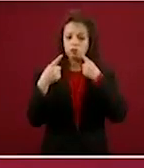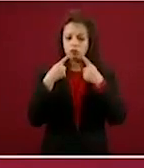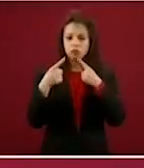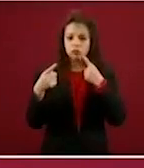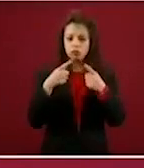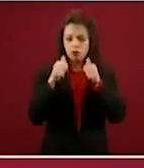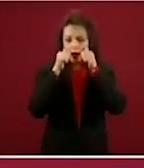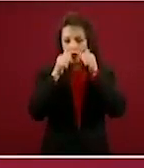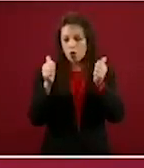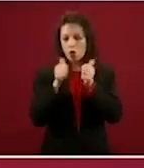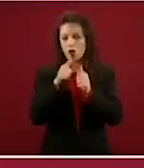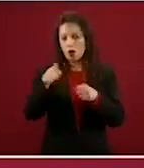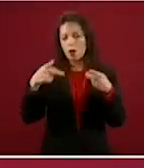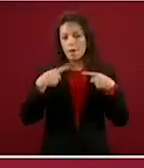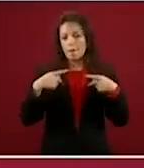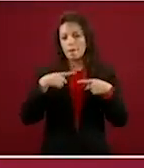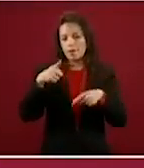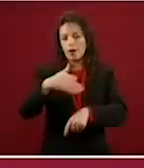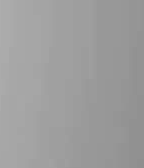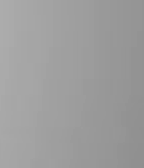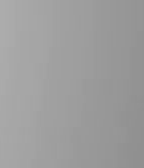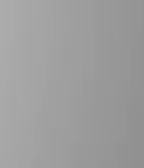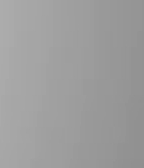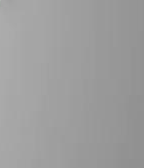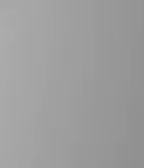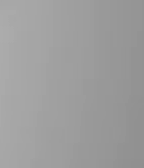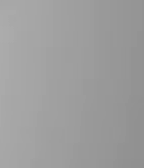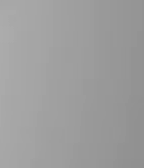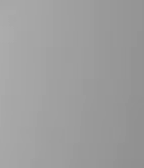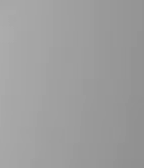voz informativa luís everardo